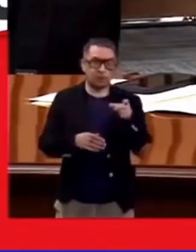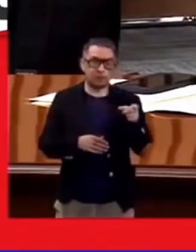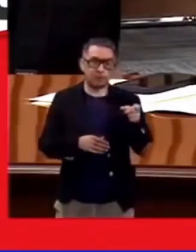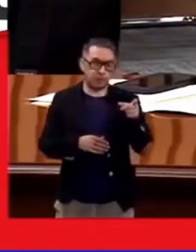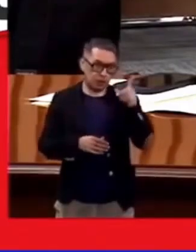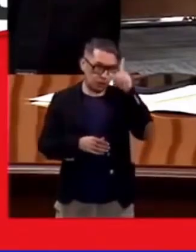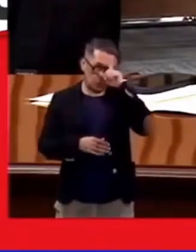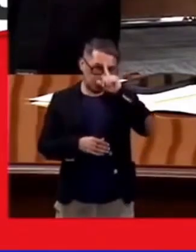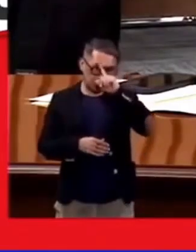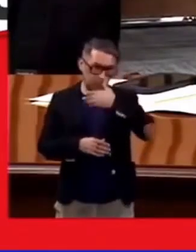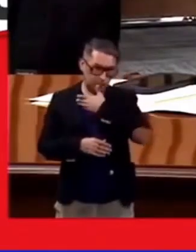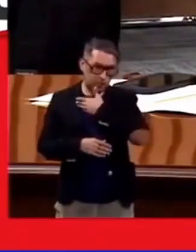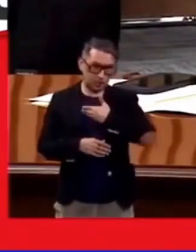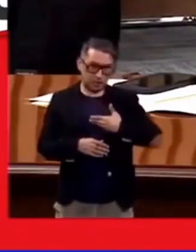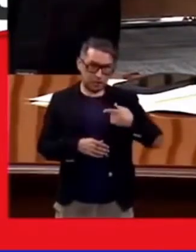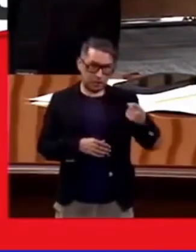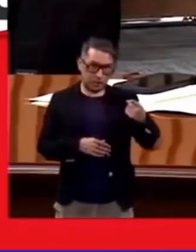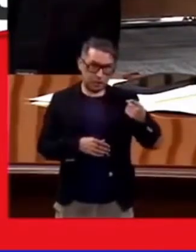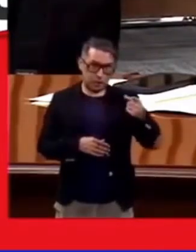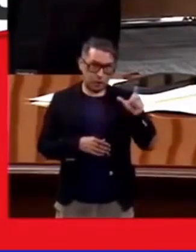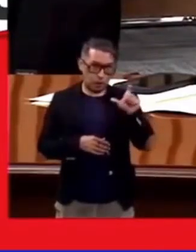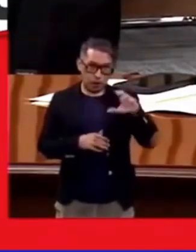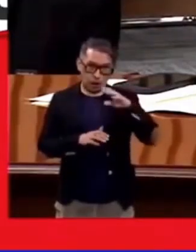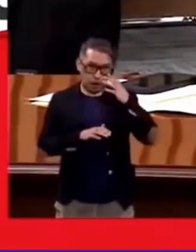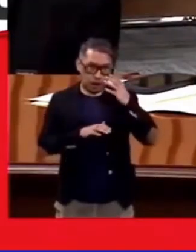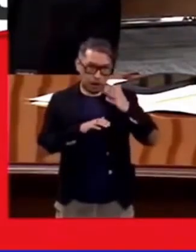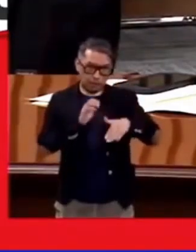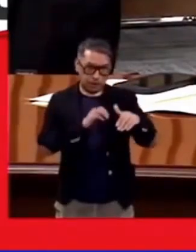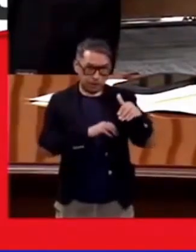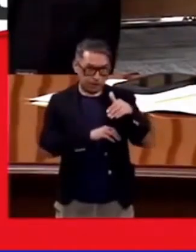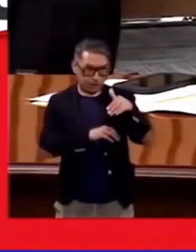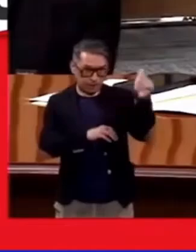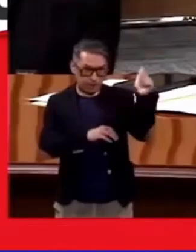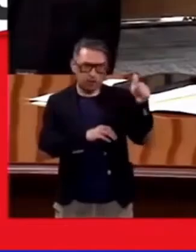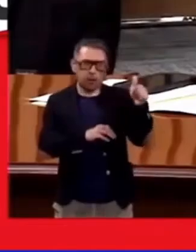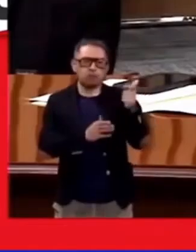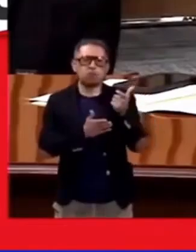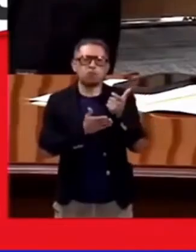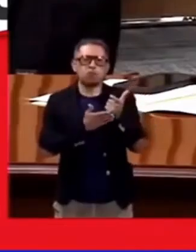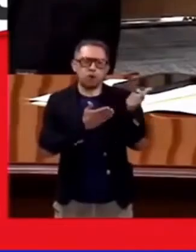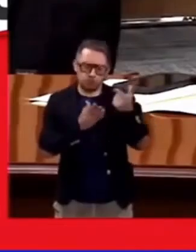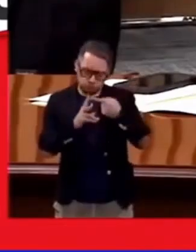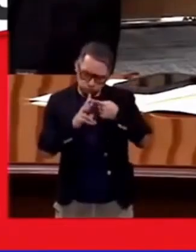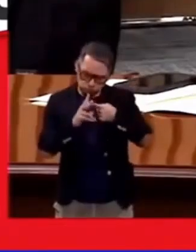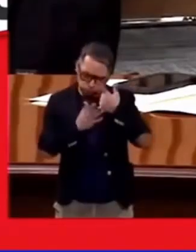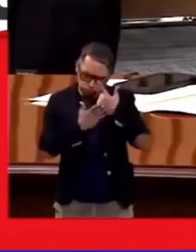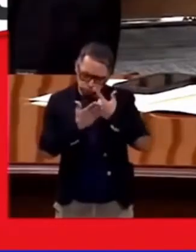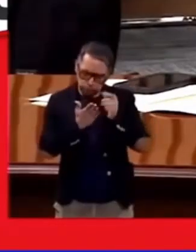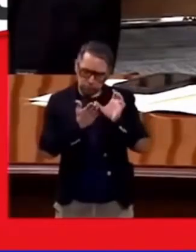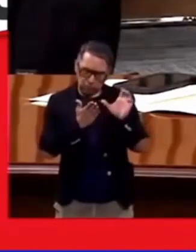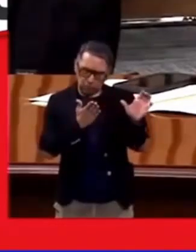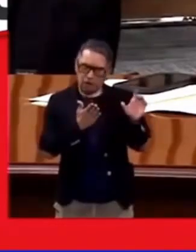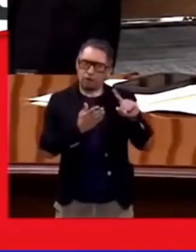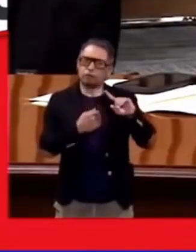consejero presidente, y desde luego que de manera dolosa ocultan otros